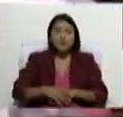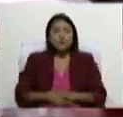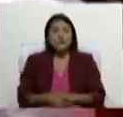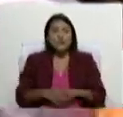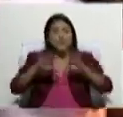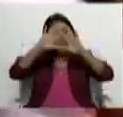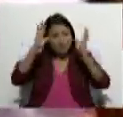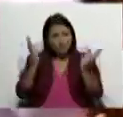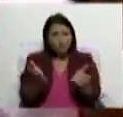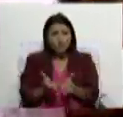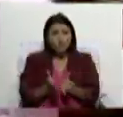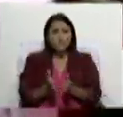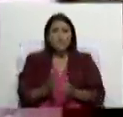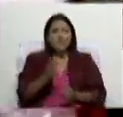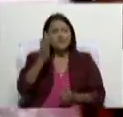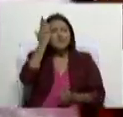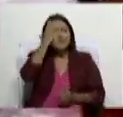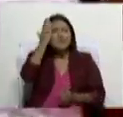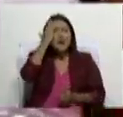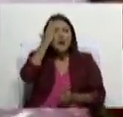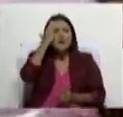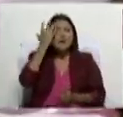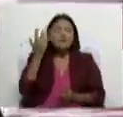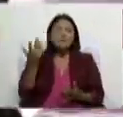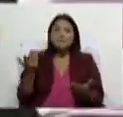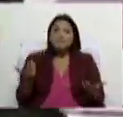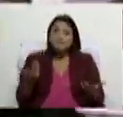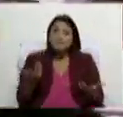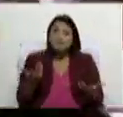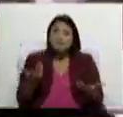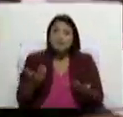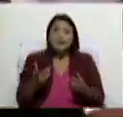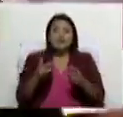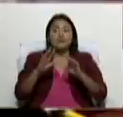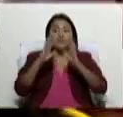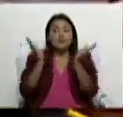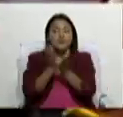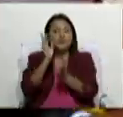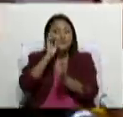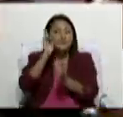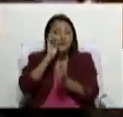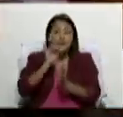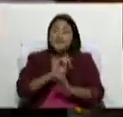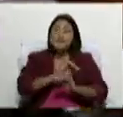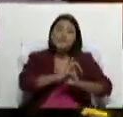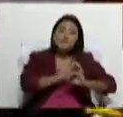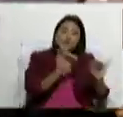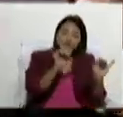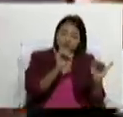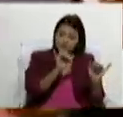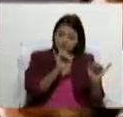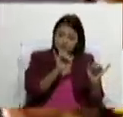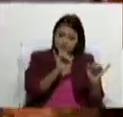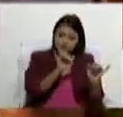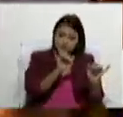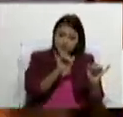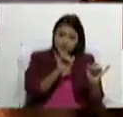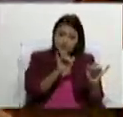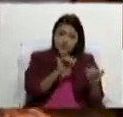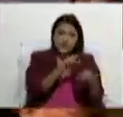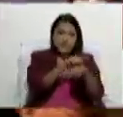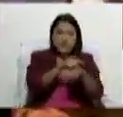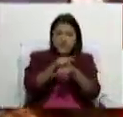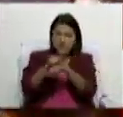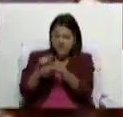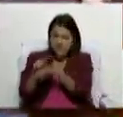rincones de este planeta, saben que la humanidad tiene razón y ellos deben desistir y deben definitivamente parar esta locura